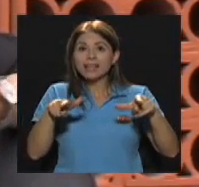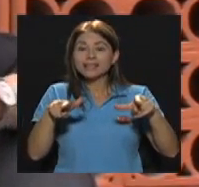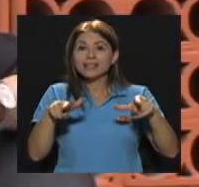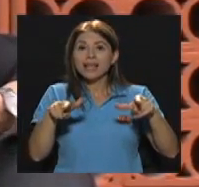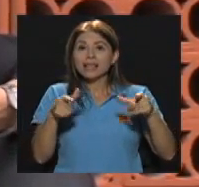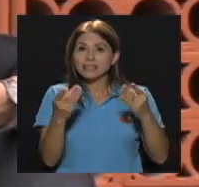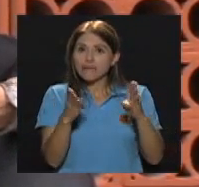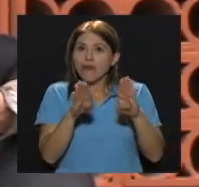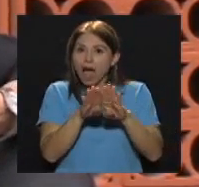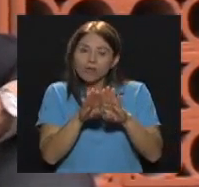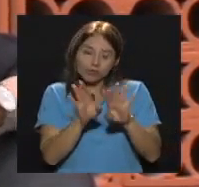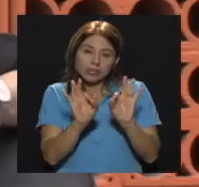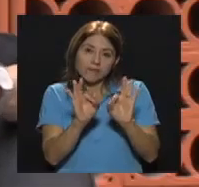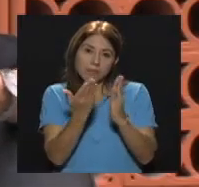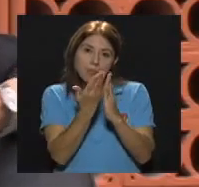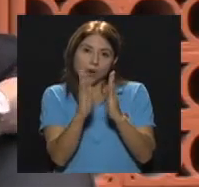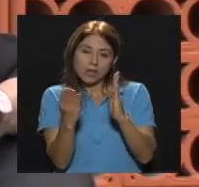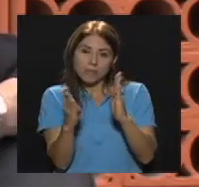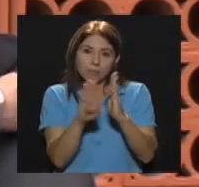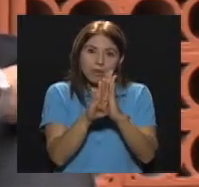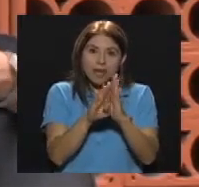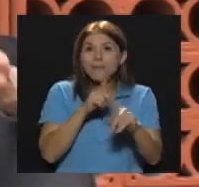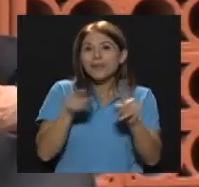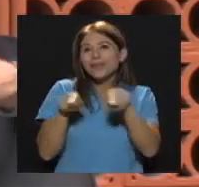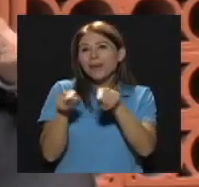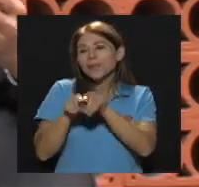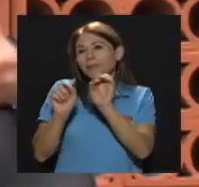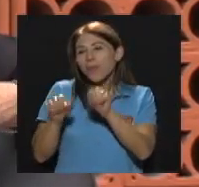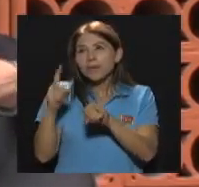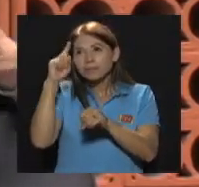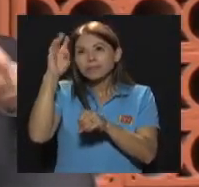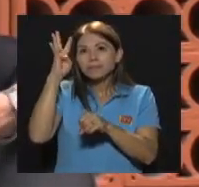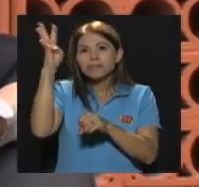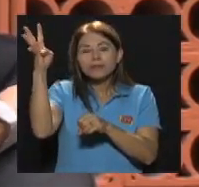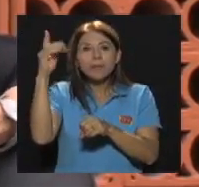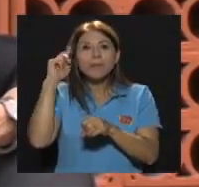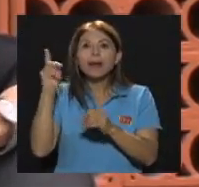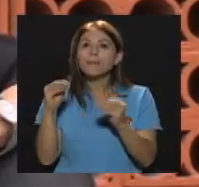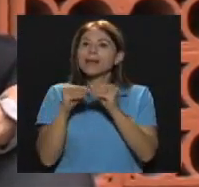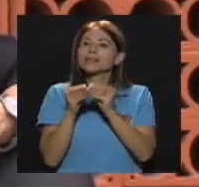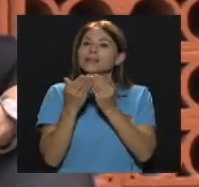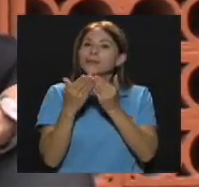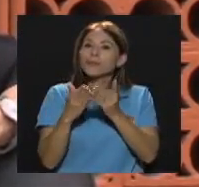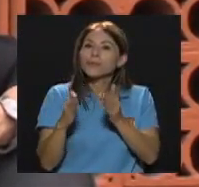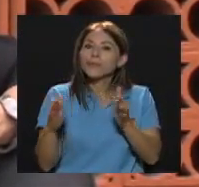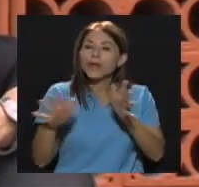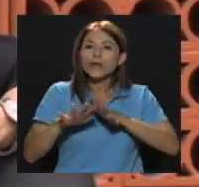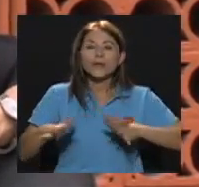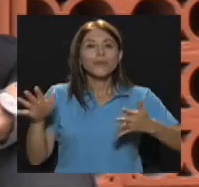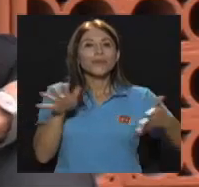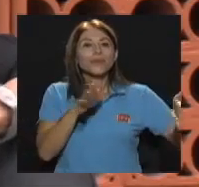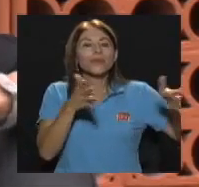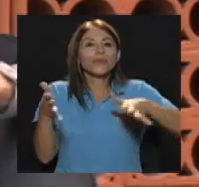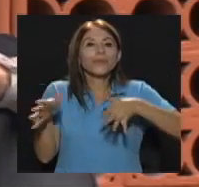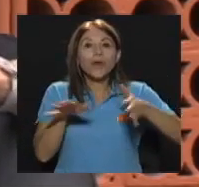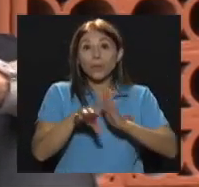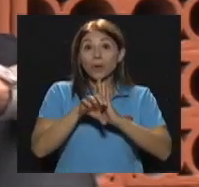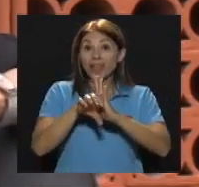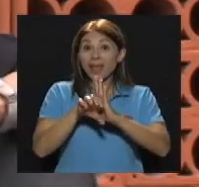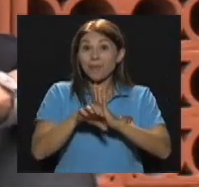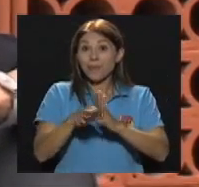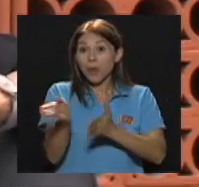hay estrategias para precisamente crear constantemente una circulación de aire. Las dobles alturas, por ejemplo, en una casa,